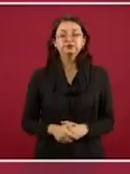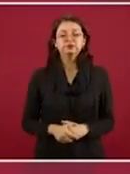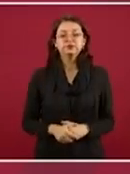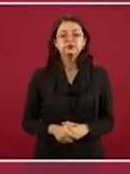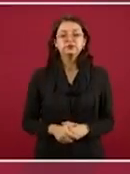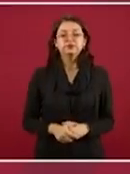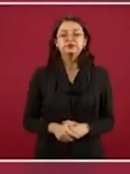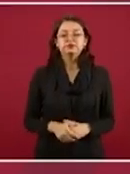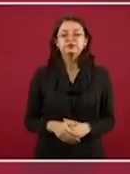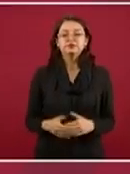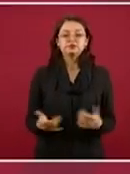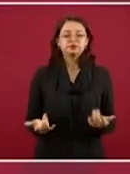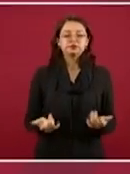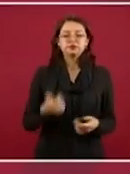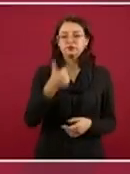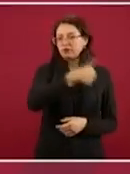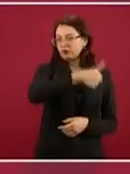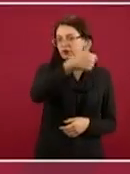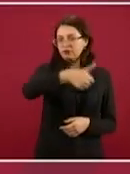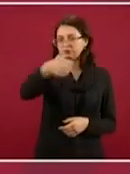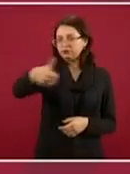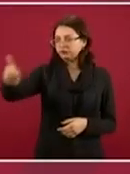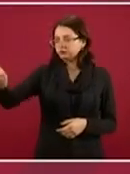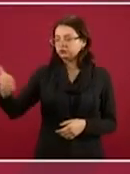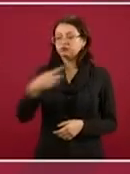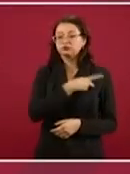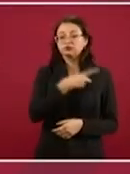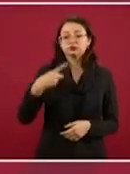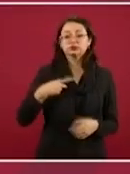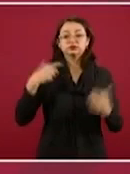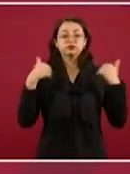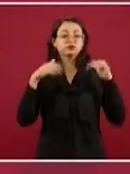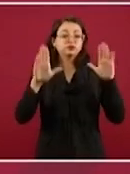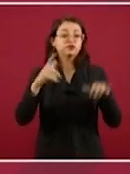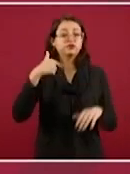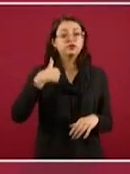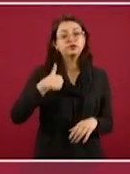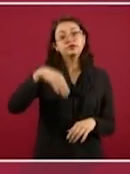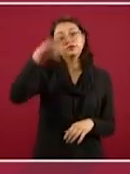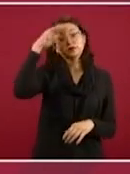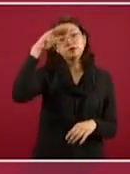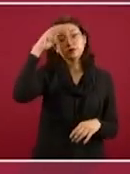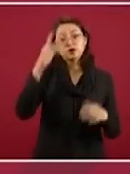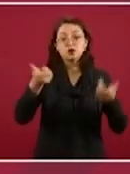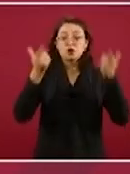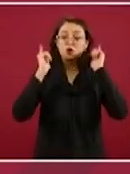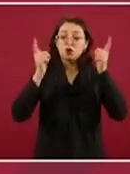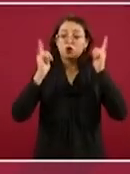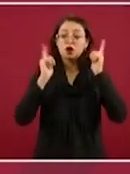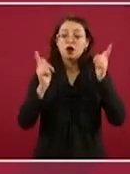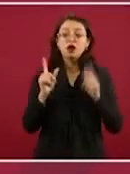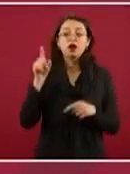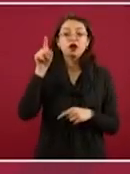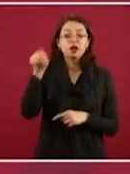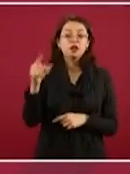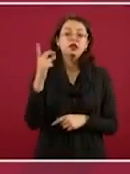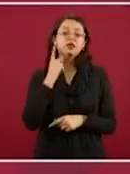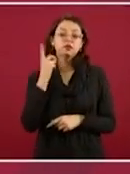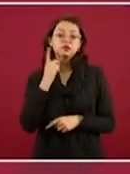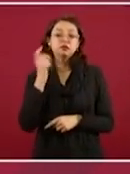en todos los casos. Yo espero que los legisladores federales, locales,